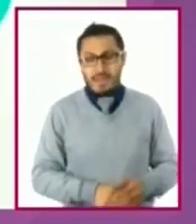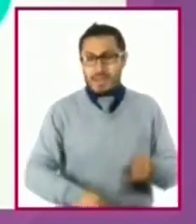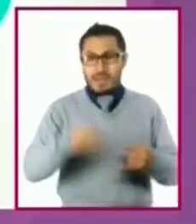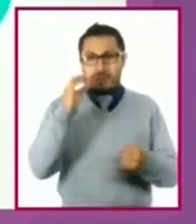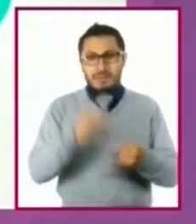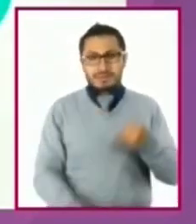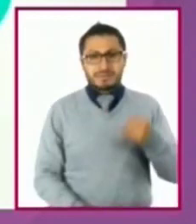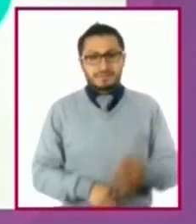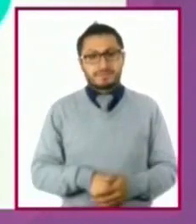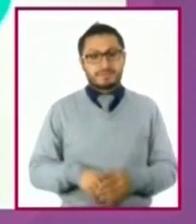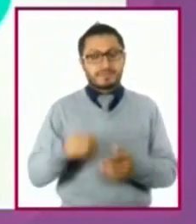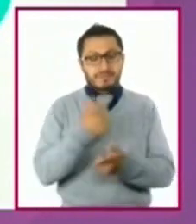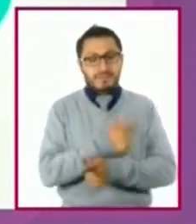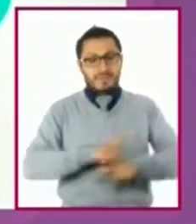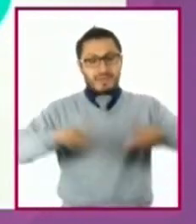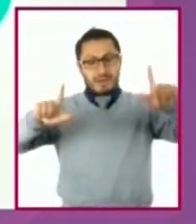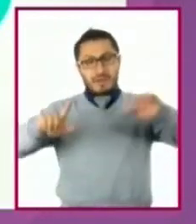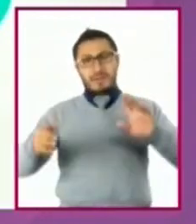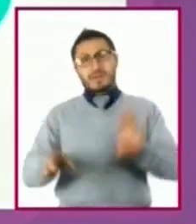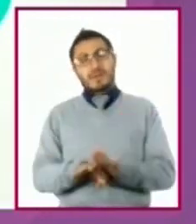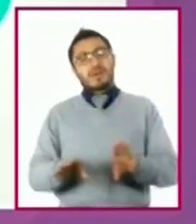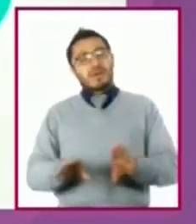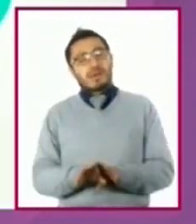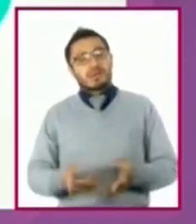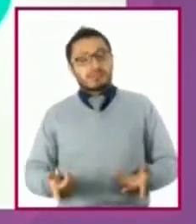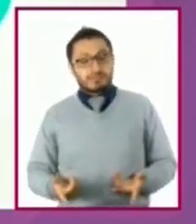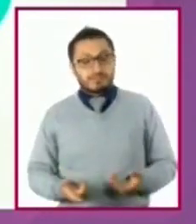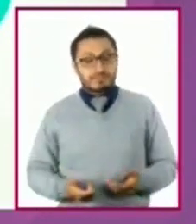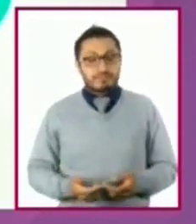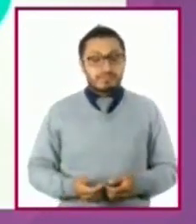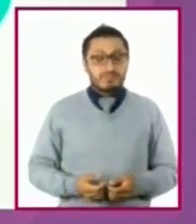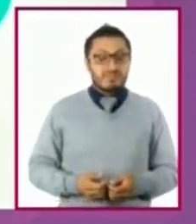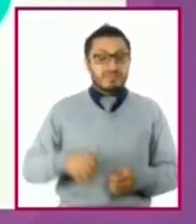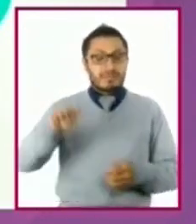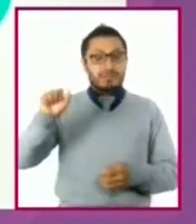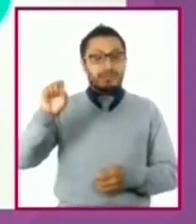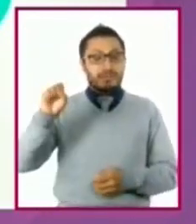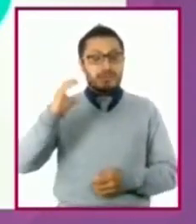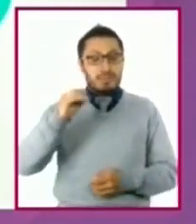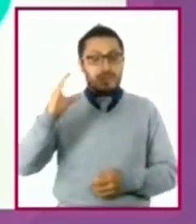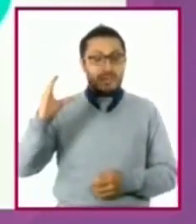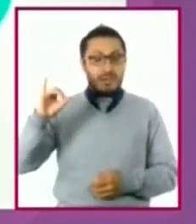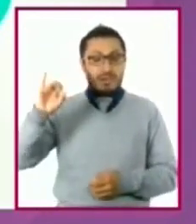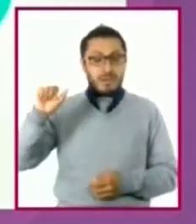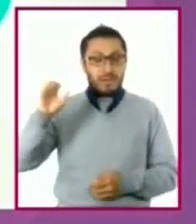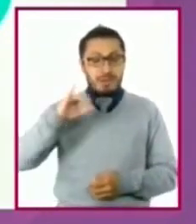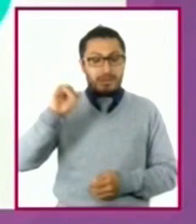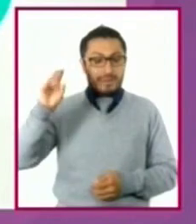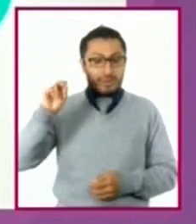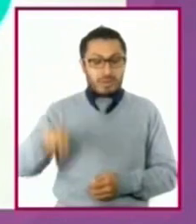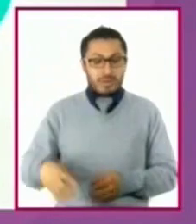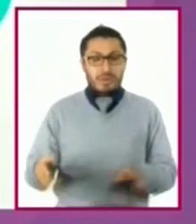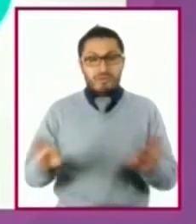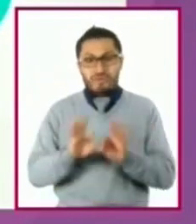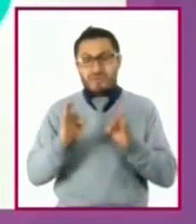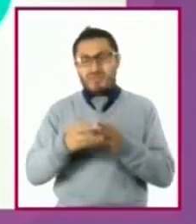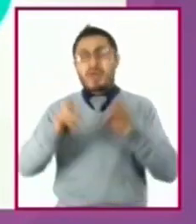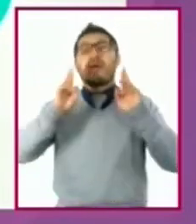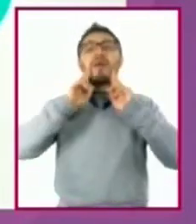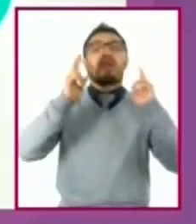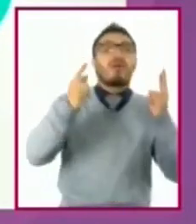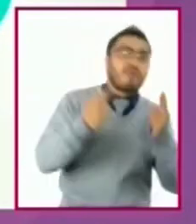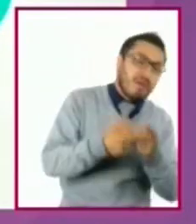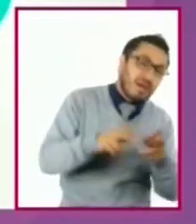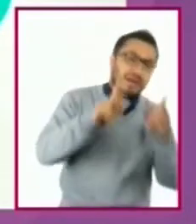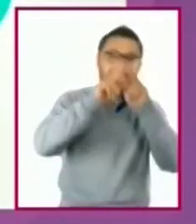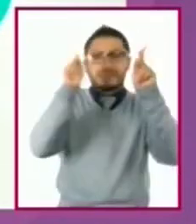Finalmente, la libertad de asociación faculta a las personas para reunirse y asociarse en forma pacífica para expresar